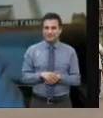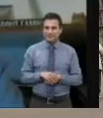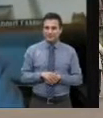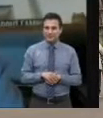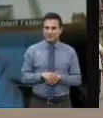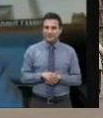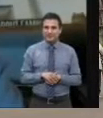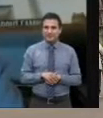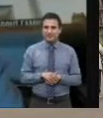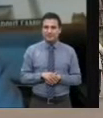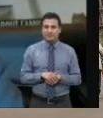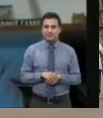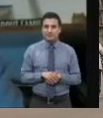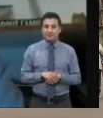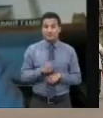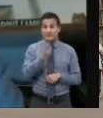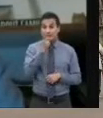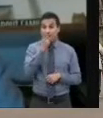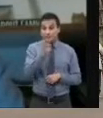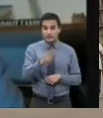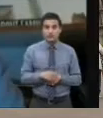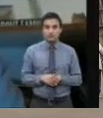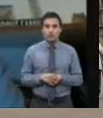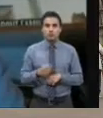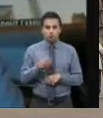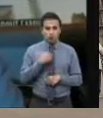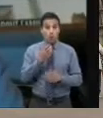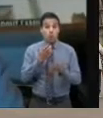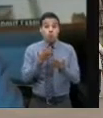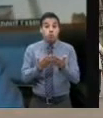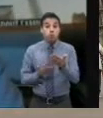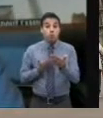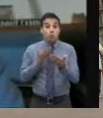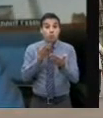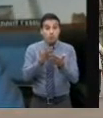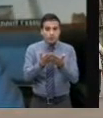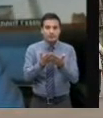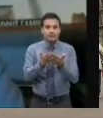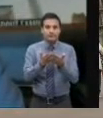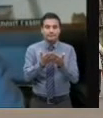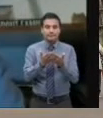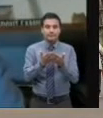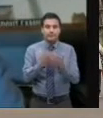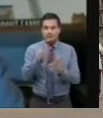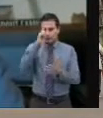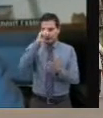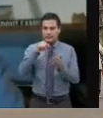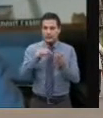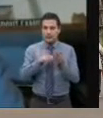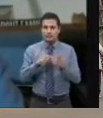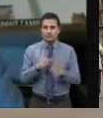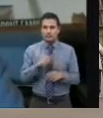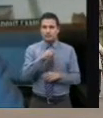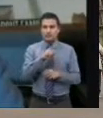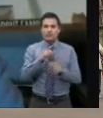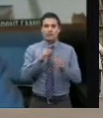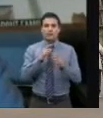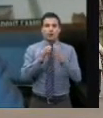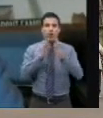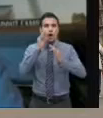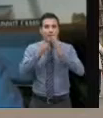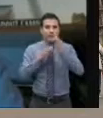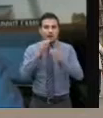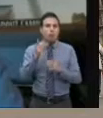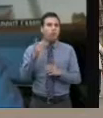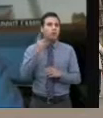emplear parte de sus propuestas de trabajo, de lo que la autoridad infiere que existe una voluntad de desarrollar una campaña política